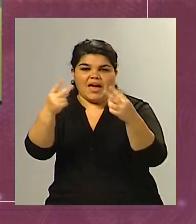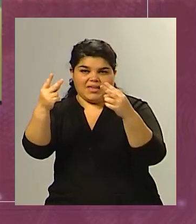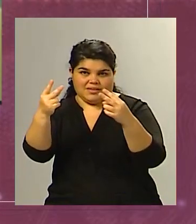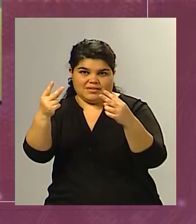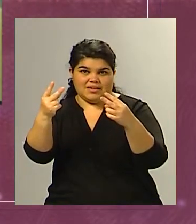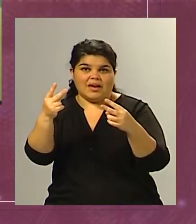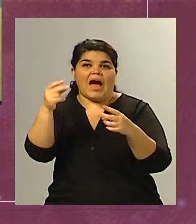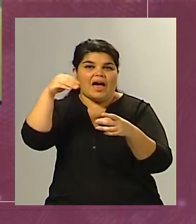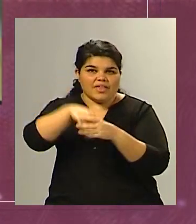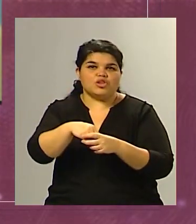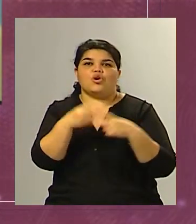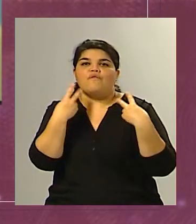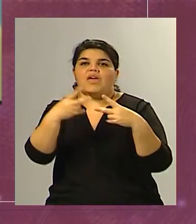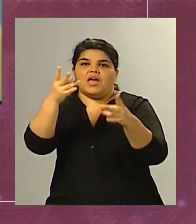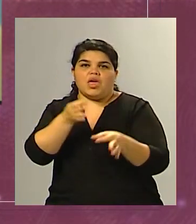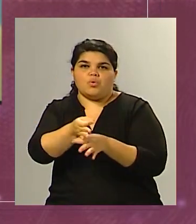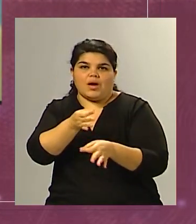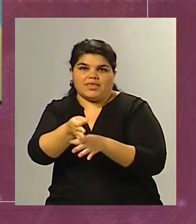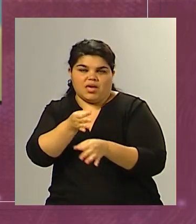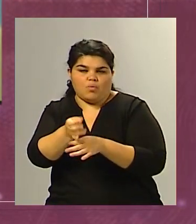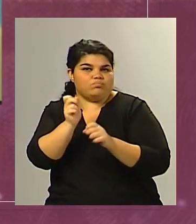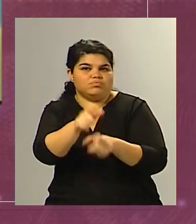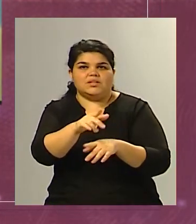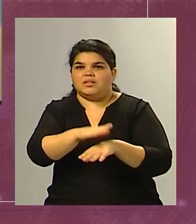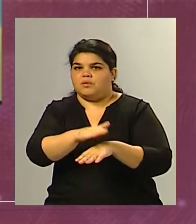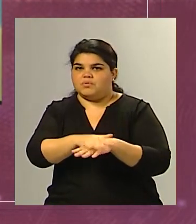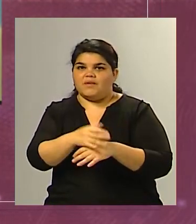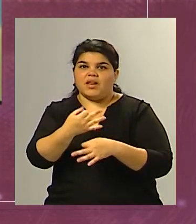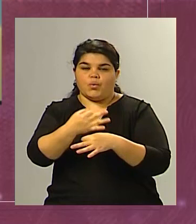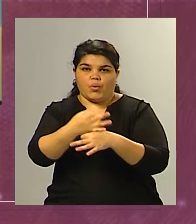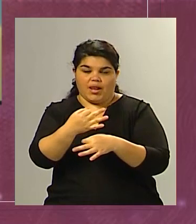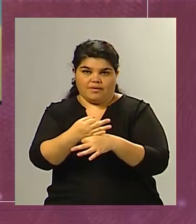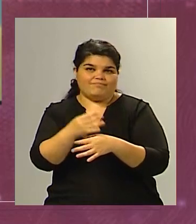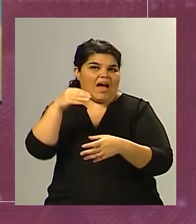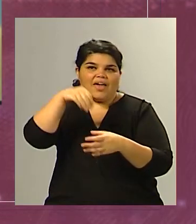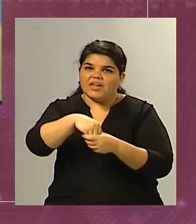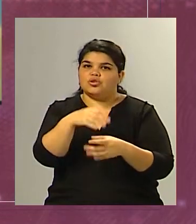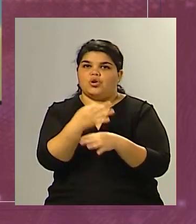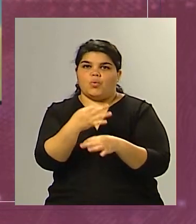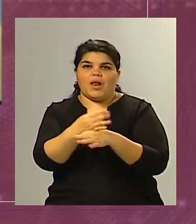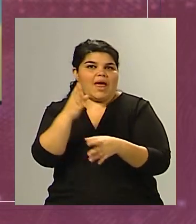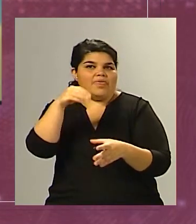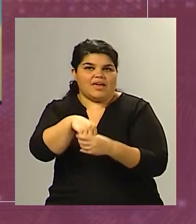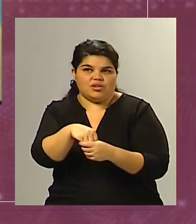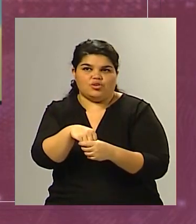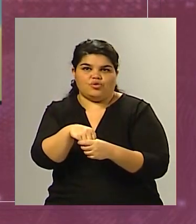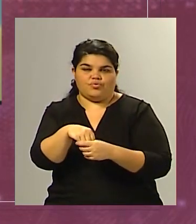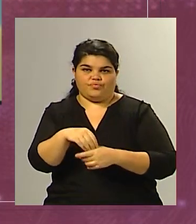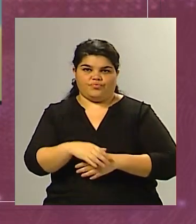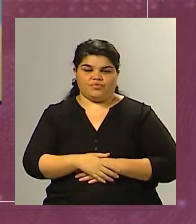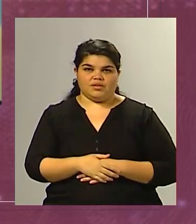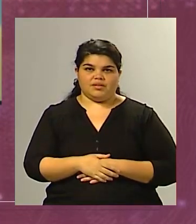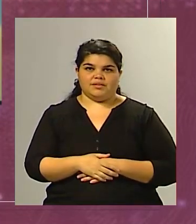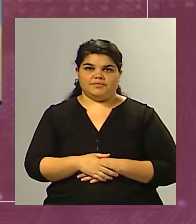educativos, no se hace. El viaje educativo va por dentro de la escuela. La misma institución en la genera, digamos.